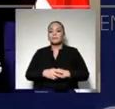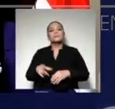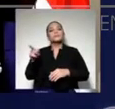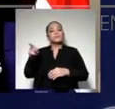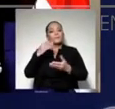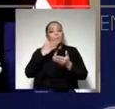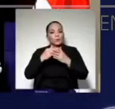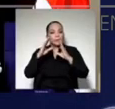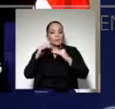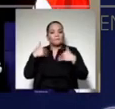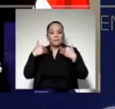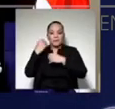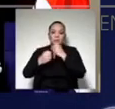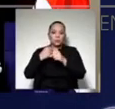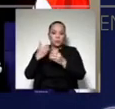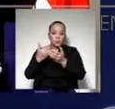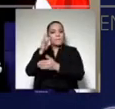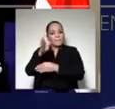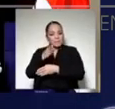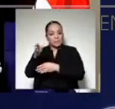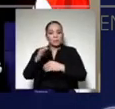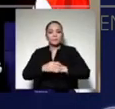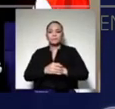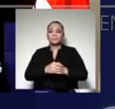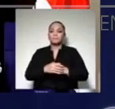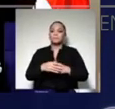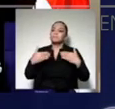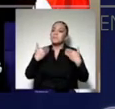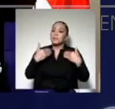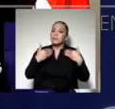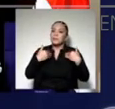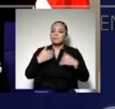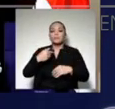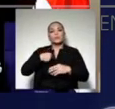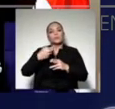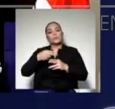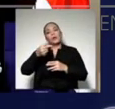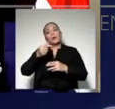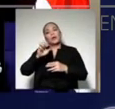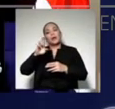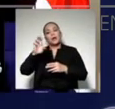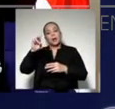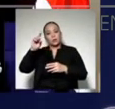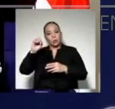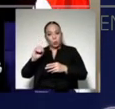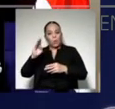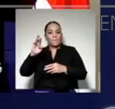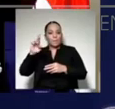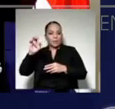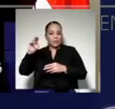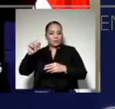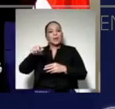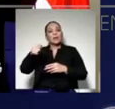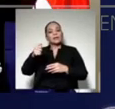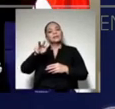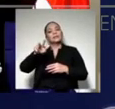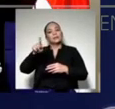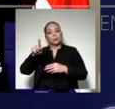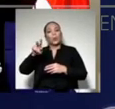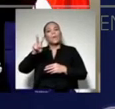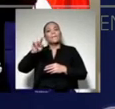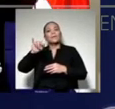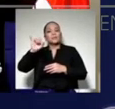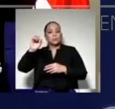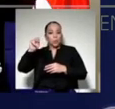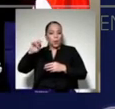Buenas tardes, feliz año, bendiciones. Me alegra, Gerardo Brenes Montoya, de Canal 31 Visión América. Me